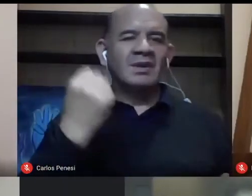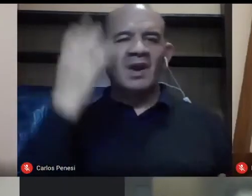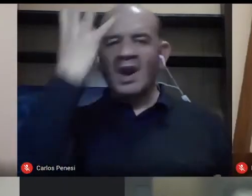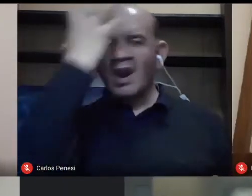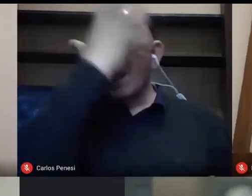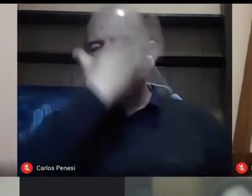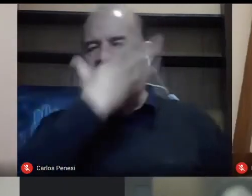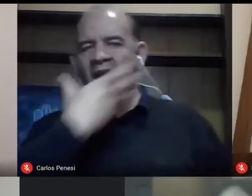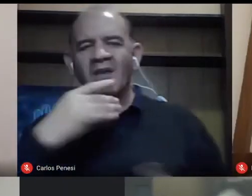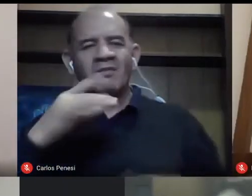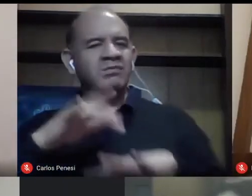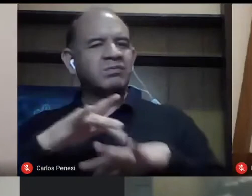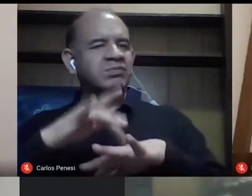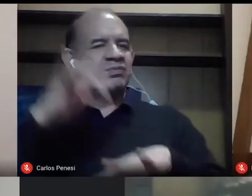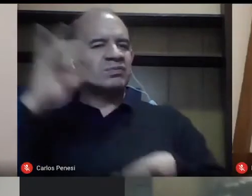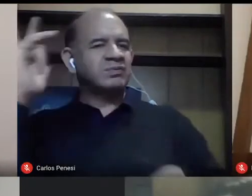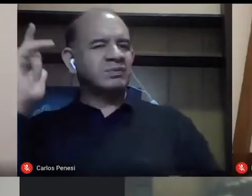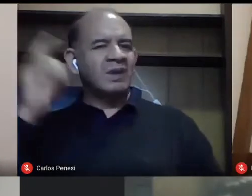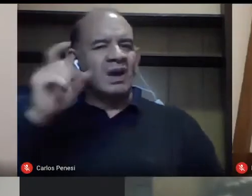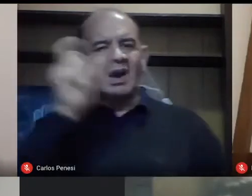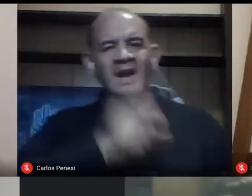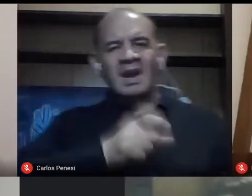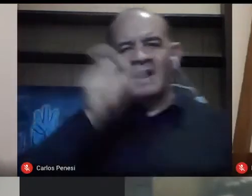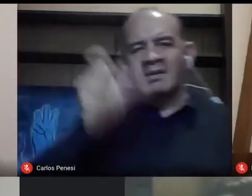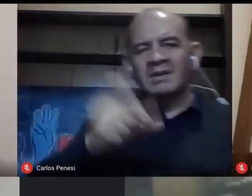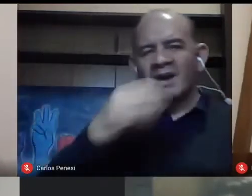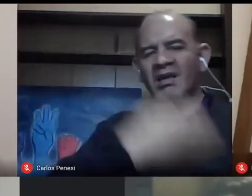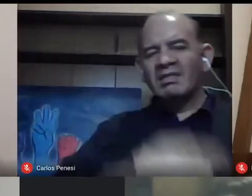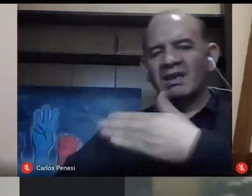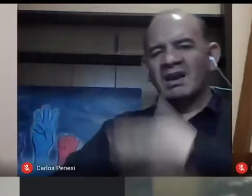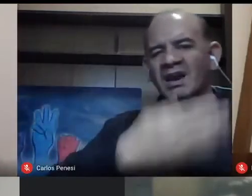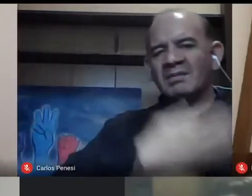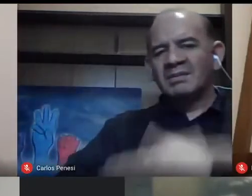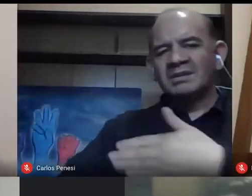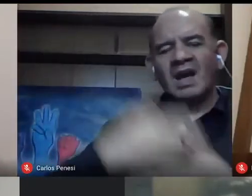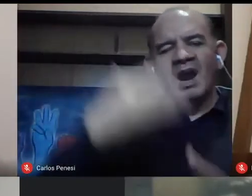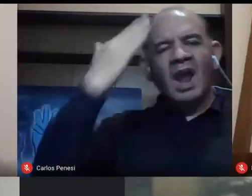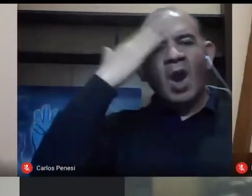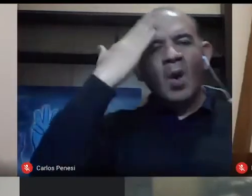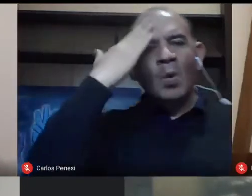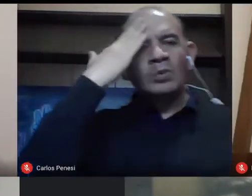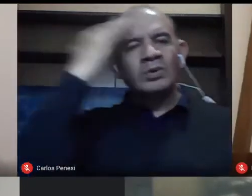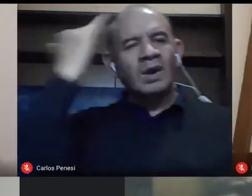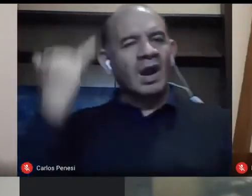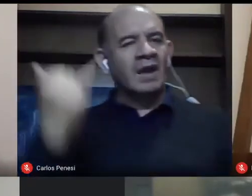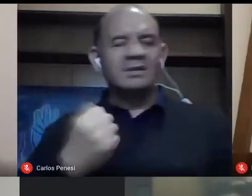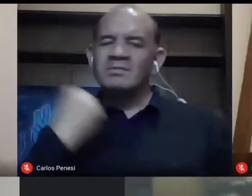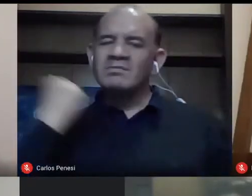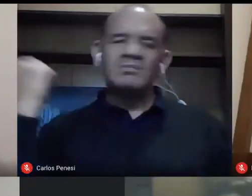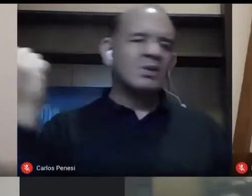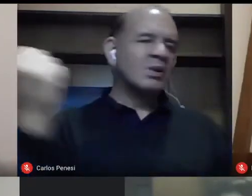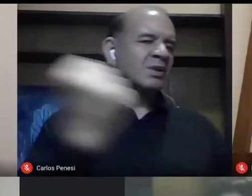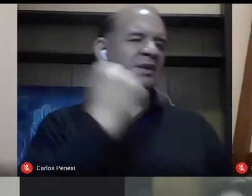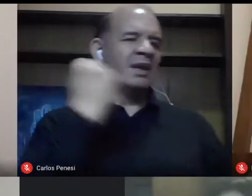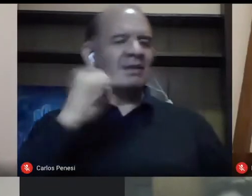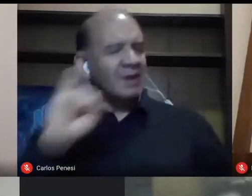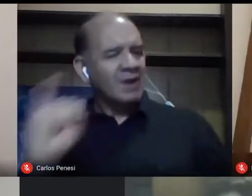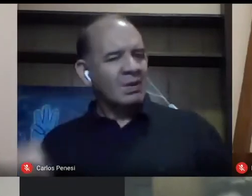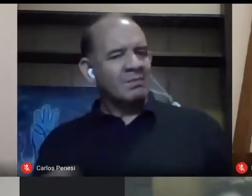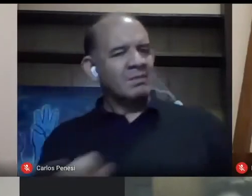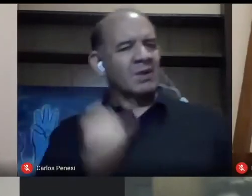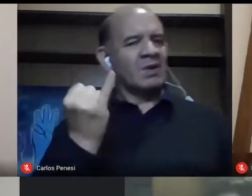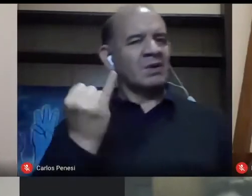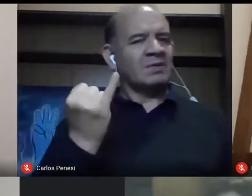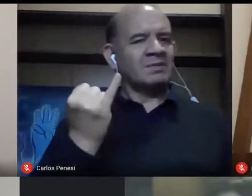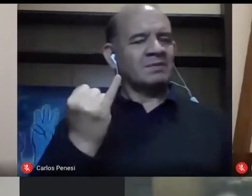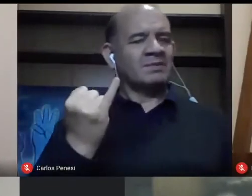oro. Y para las personas con discapacidad, la cultura era un privilegio. Entonces,